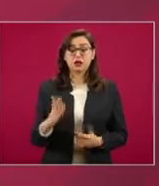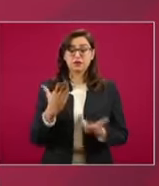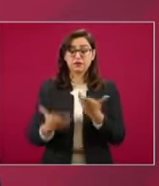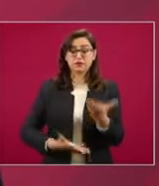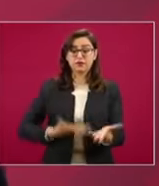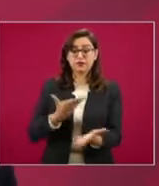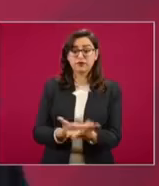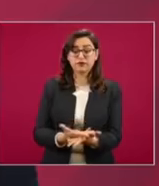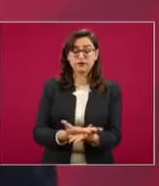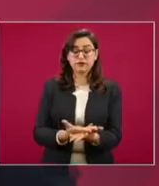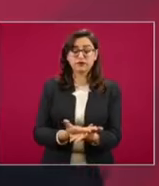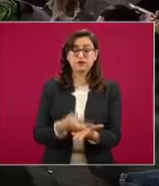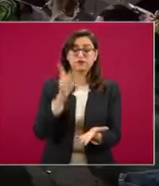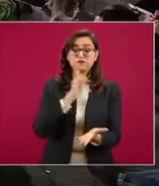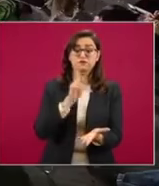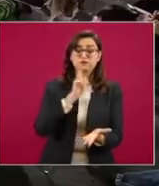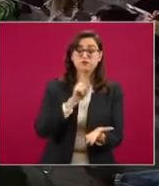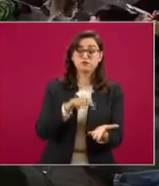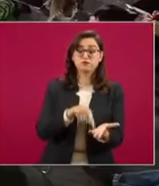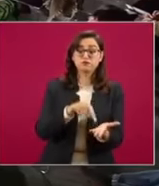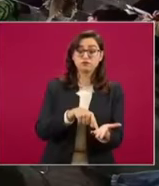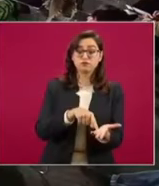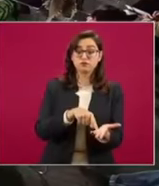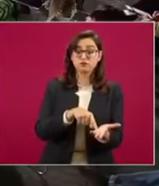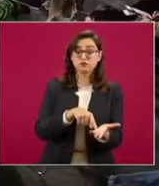probar de que no es